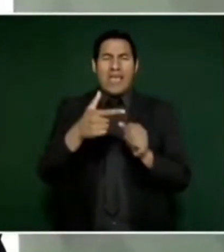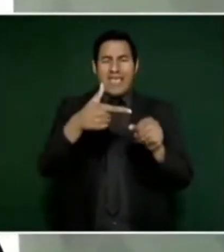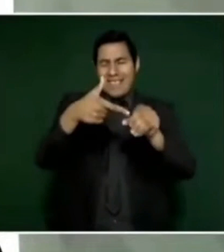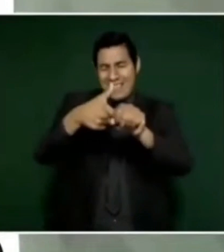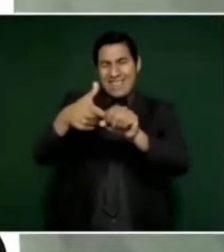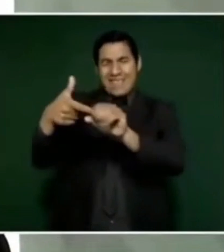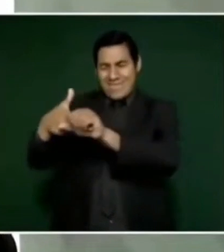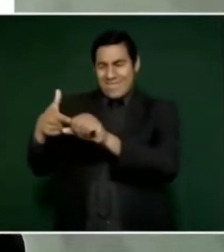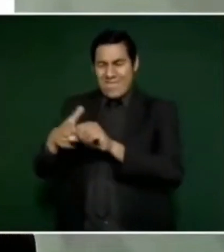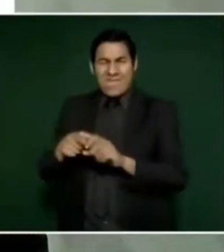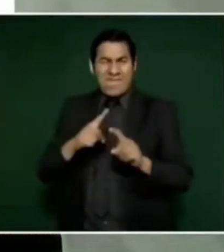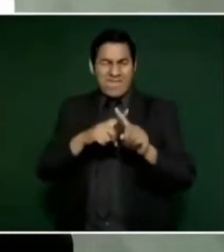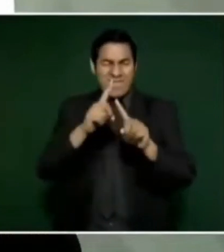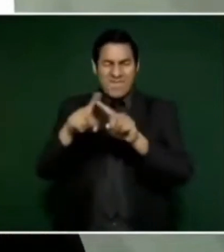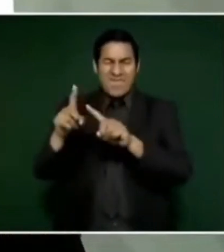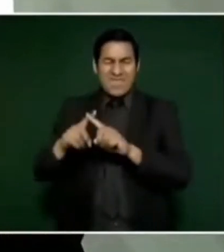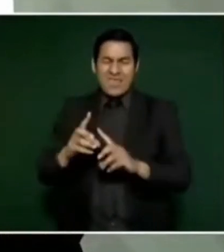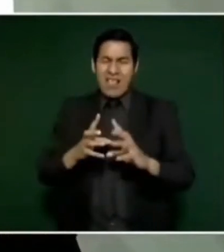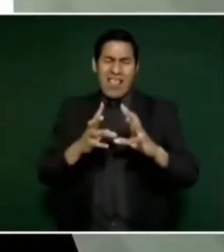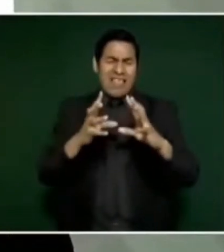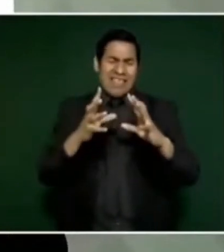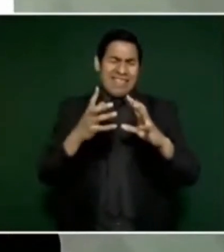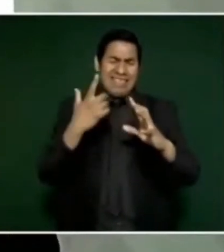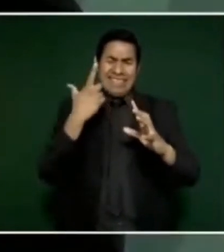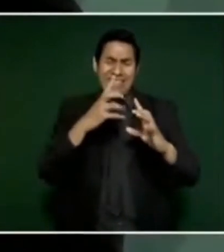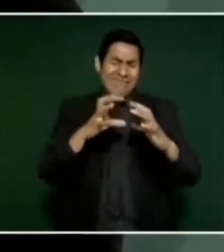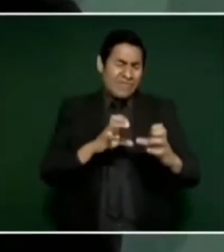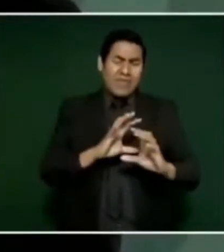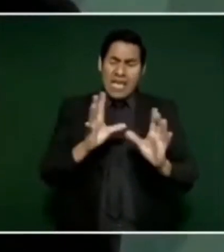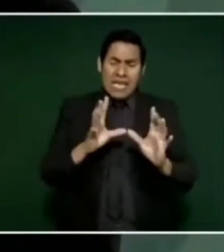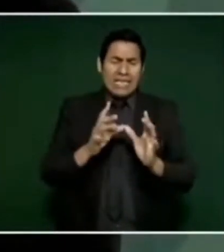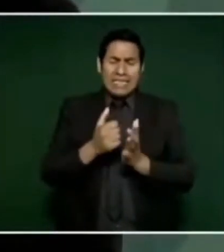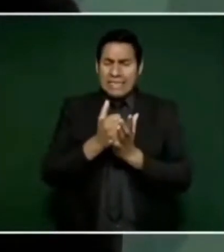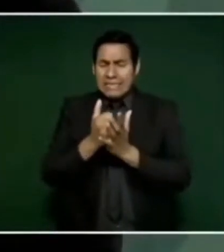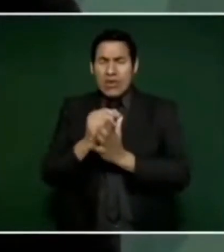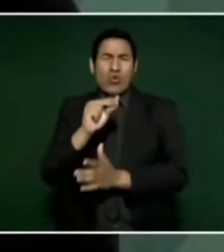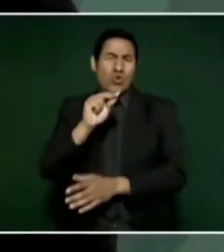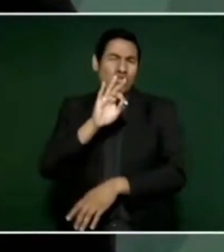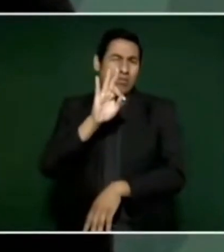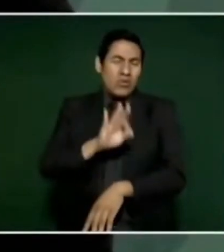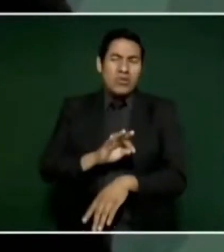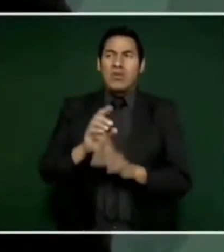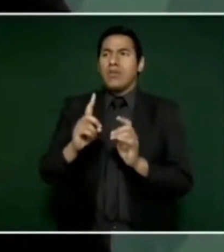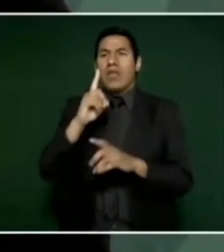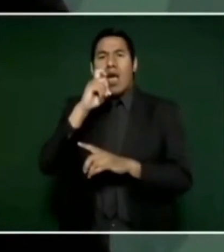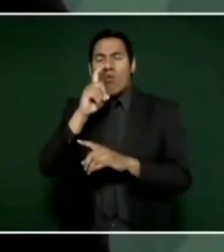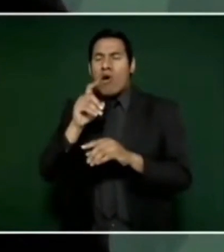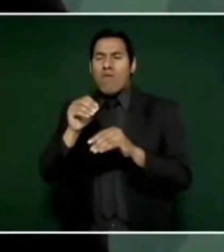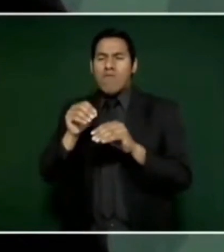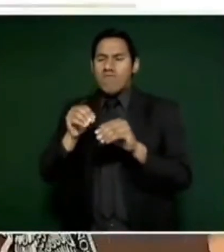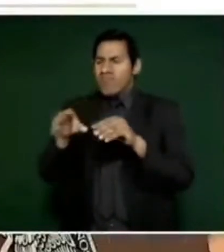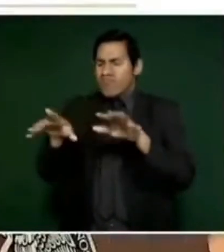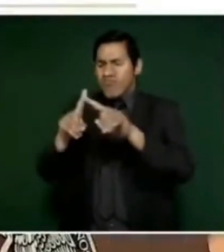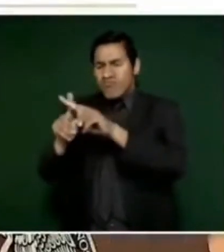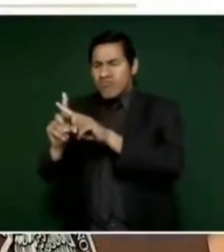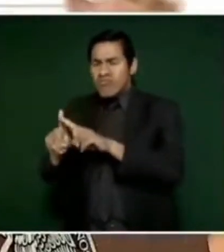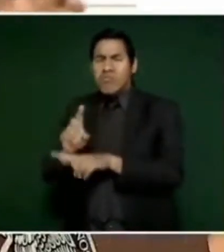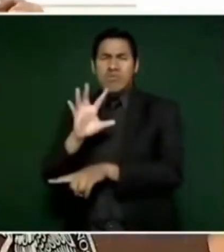que habían, como 70% ya del sistema de agua, ya la